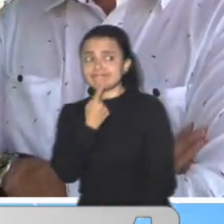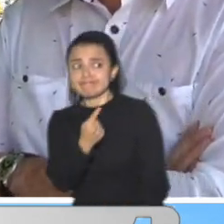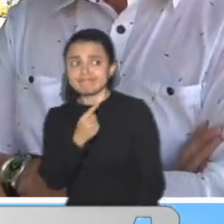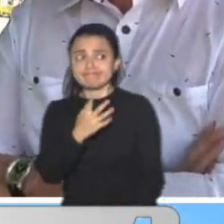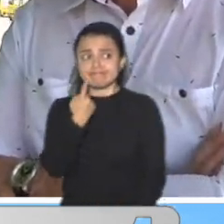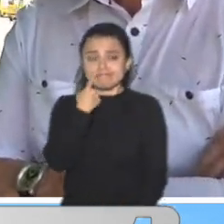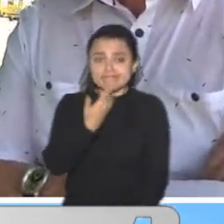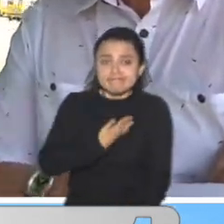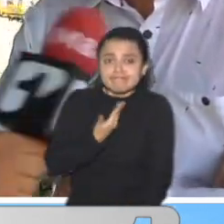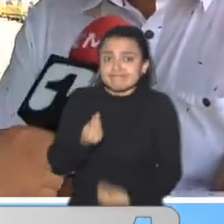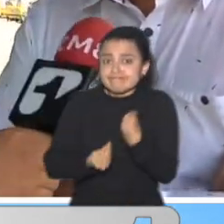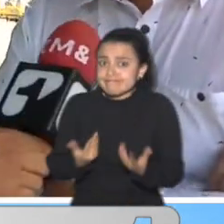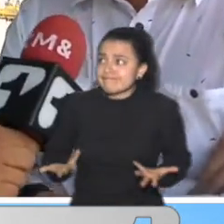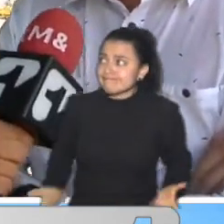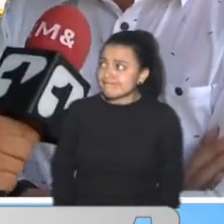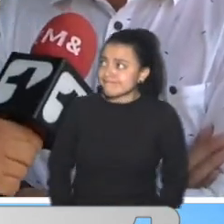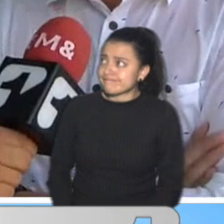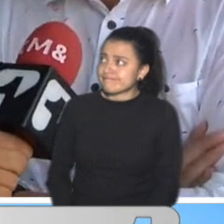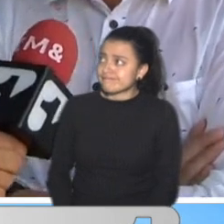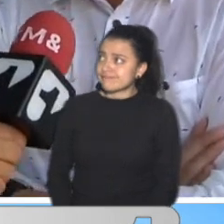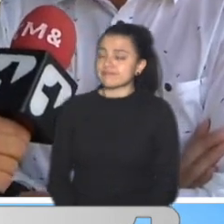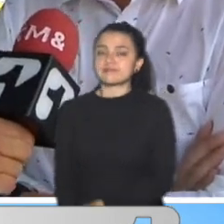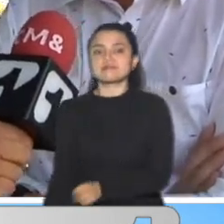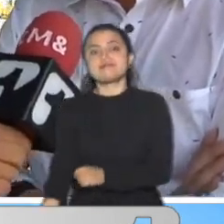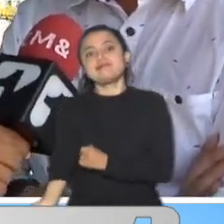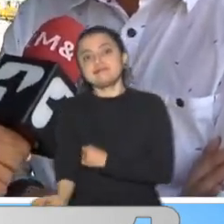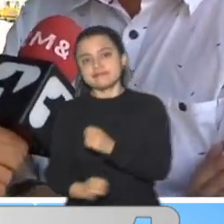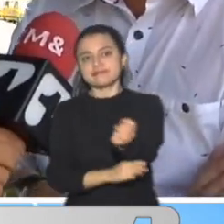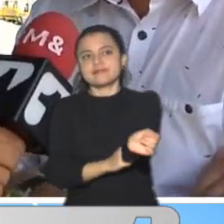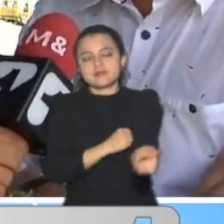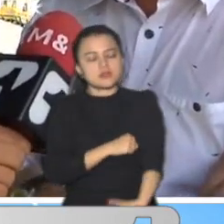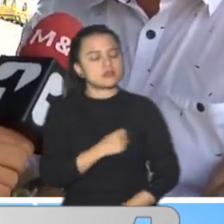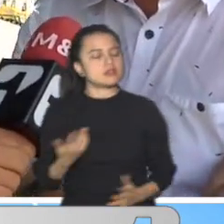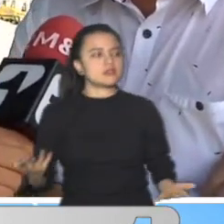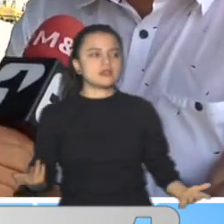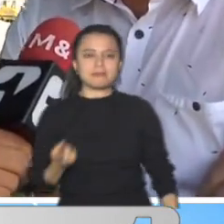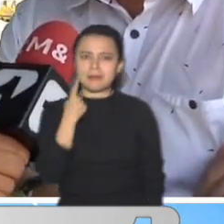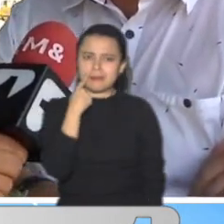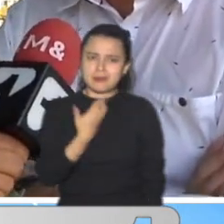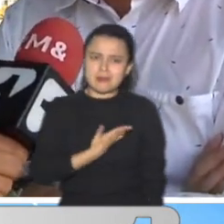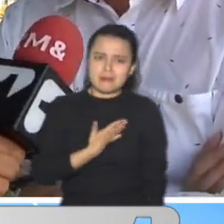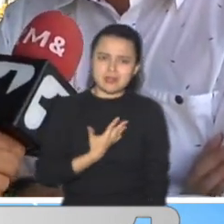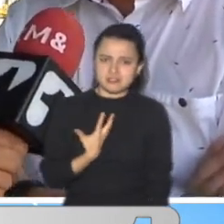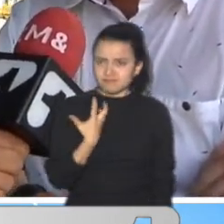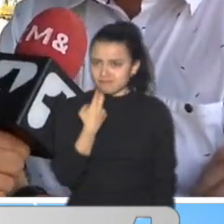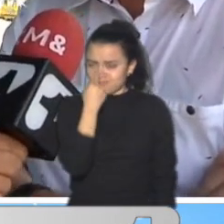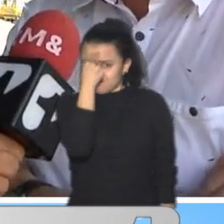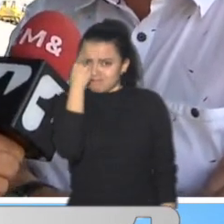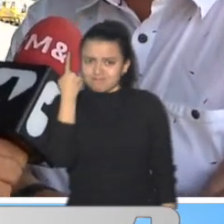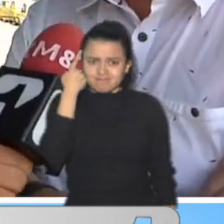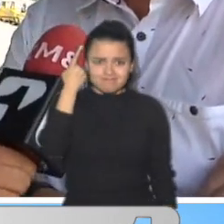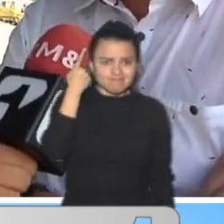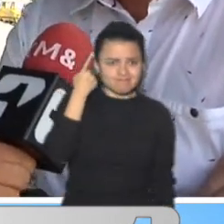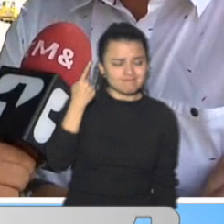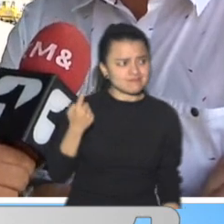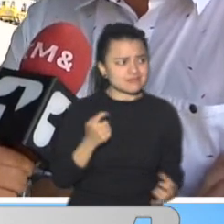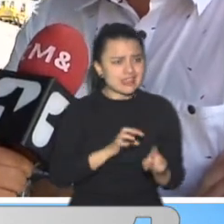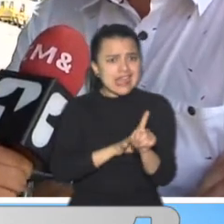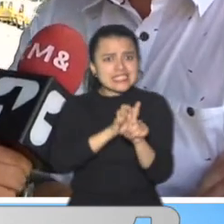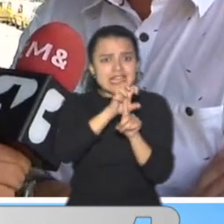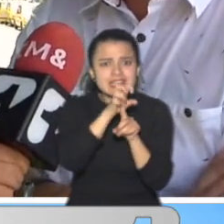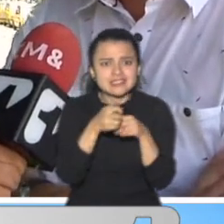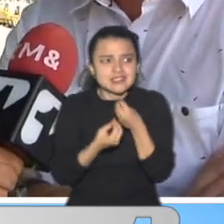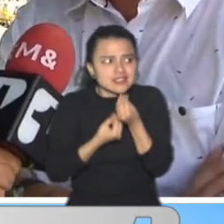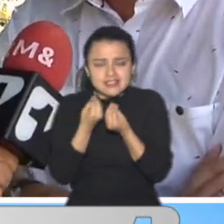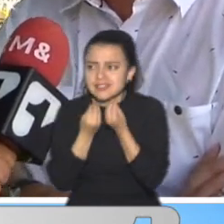padres que le piden a las autoridades pues es obvio y es entendible que los papás se encuentran muy ansiosos quieren que se sepa la verdad quieren que se